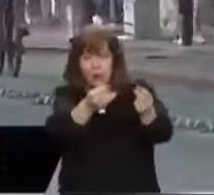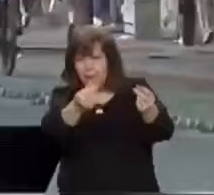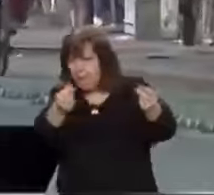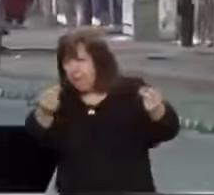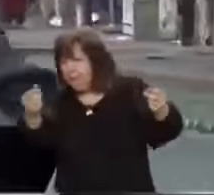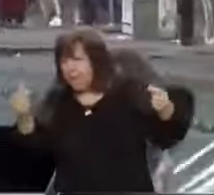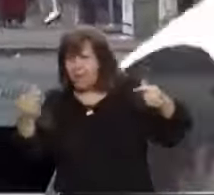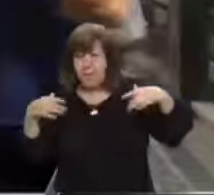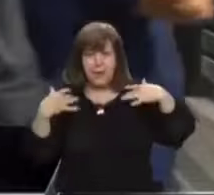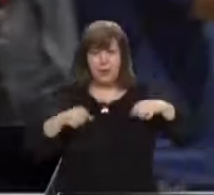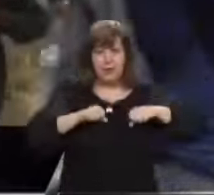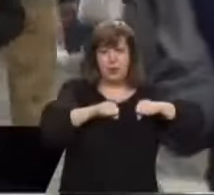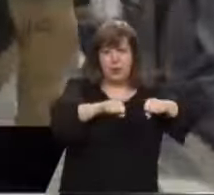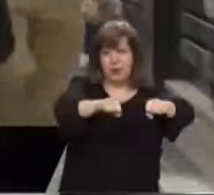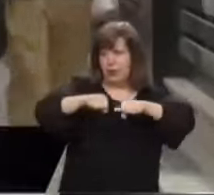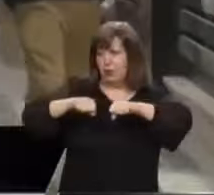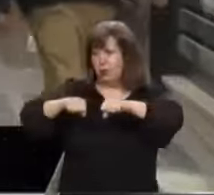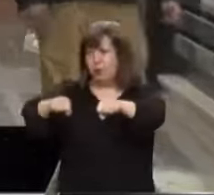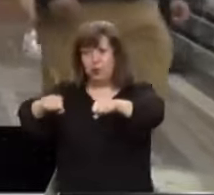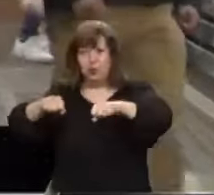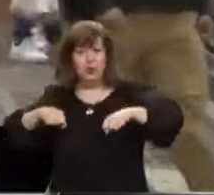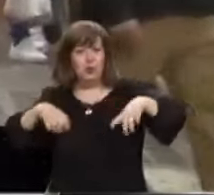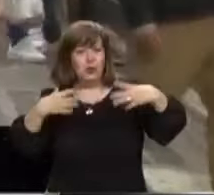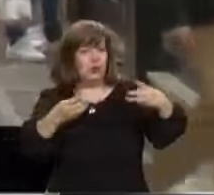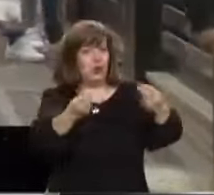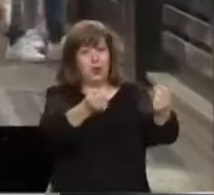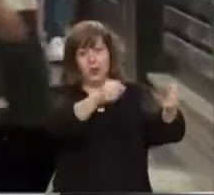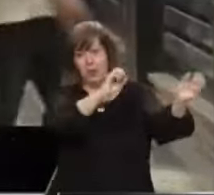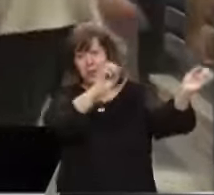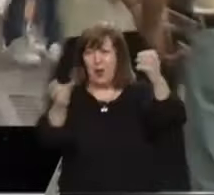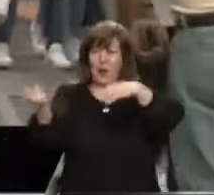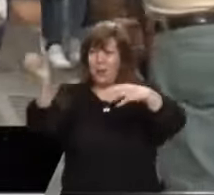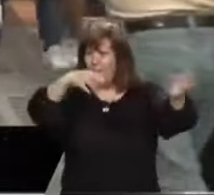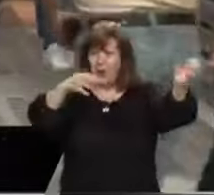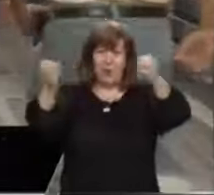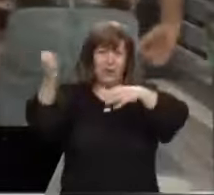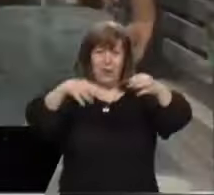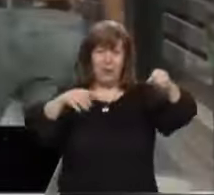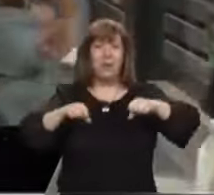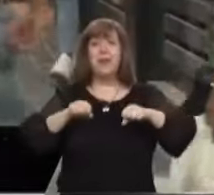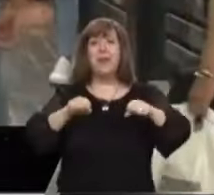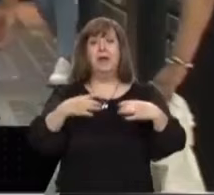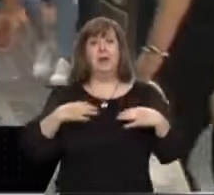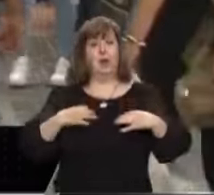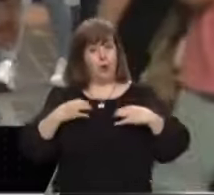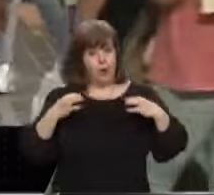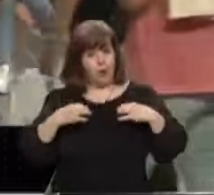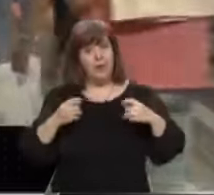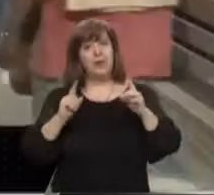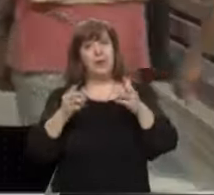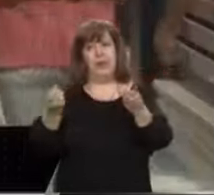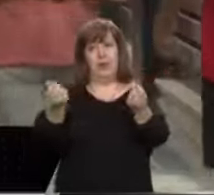provincia. Sí, muchos eligiendo las compras, supermercados, hipermercados y por supuesto también eligen la ropa para llevarse de la provincia.